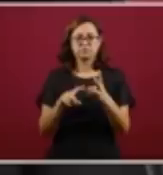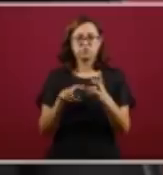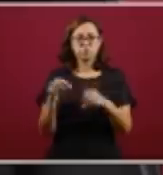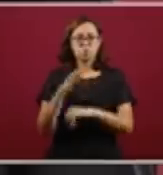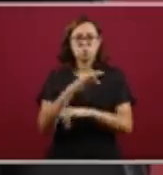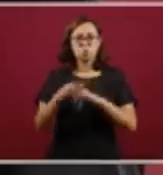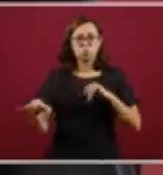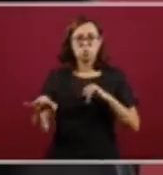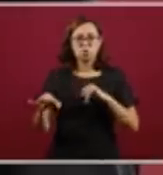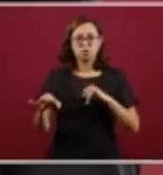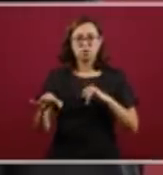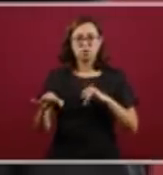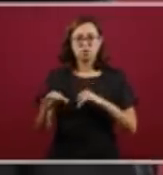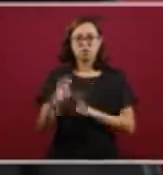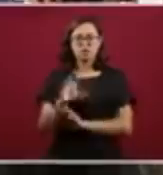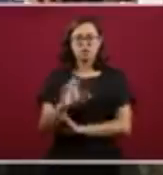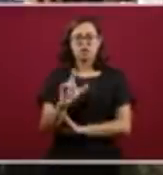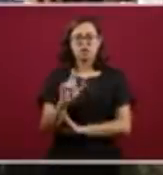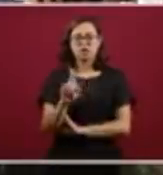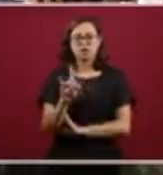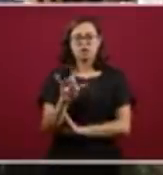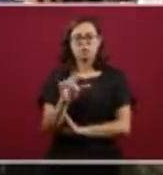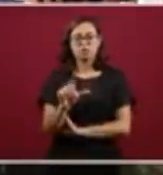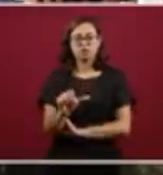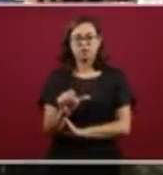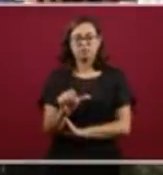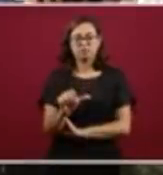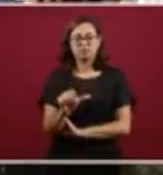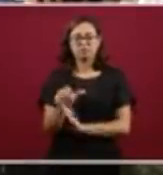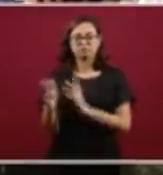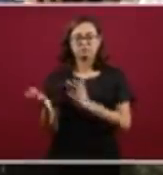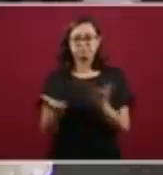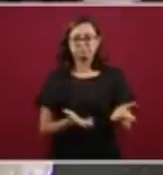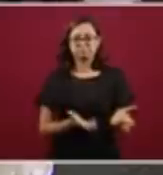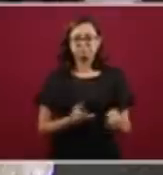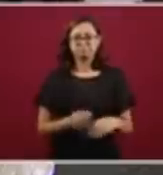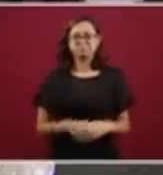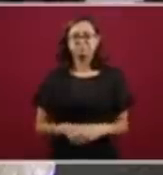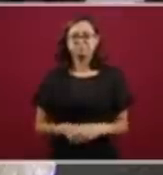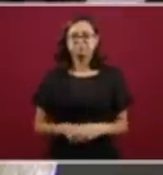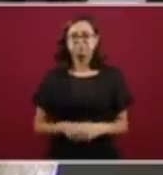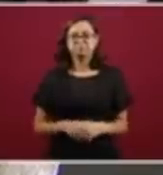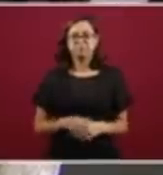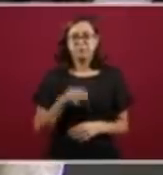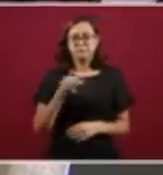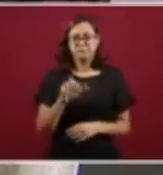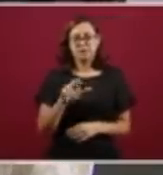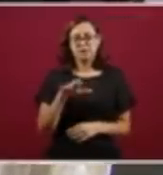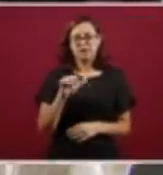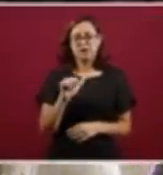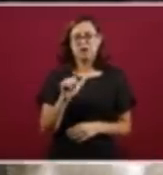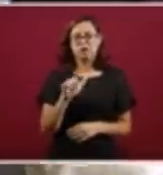cerramos con la doctora Claudia Sheinbaum. Entonces, vamos con María Luisa.